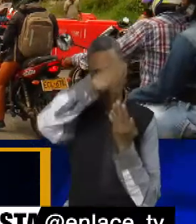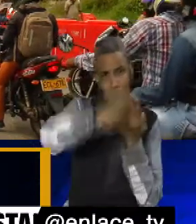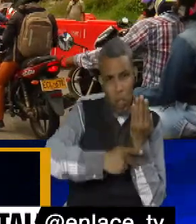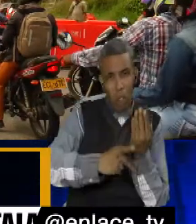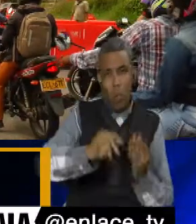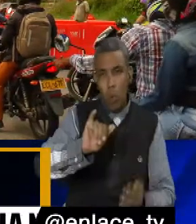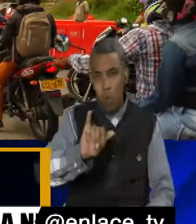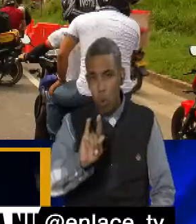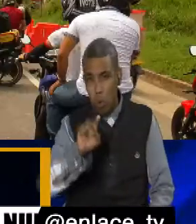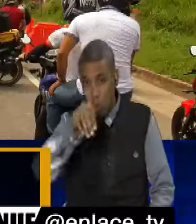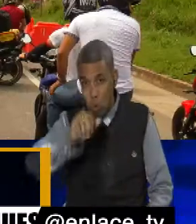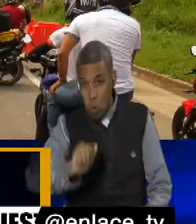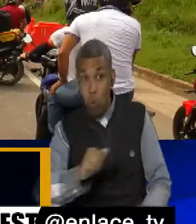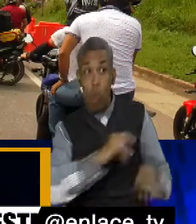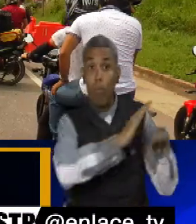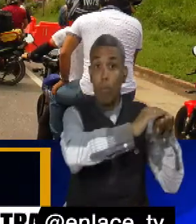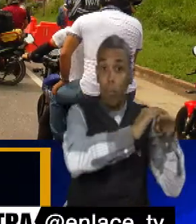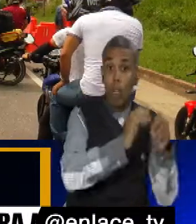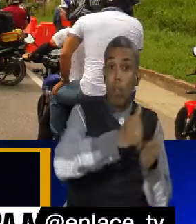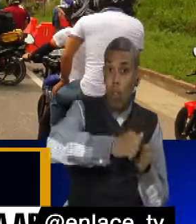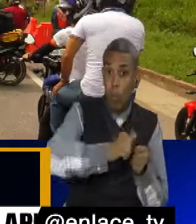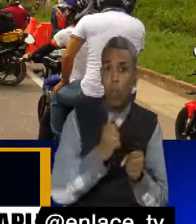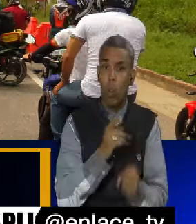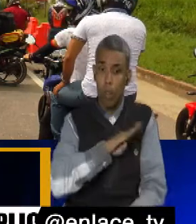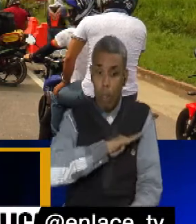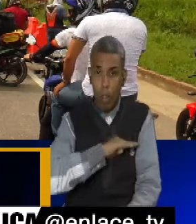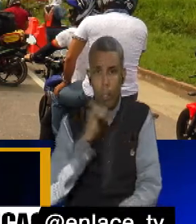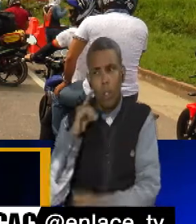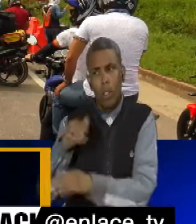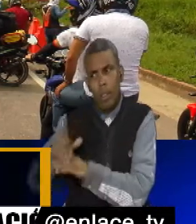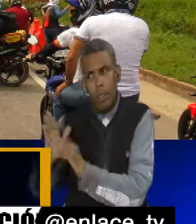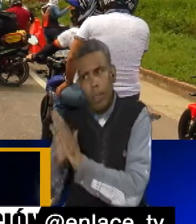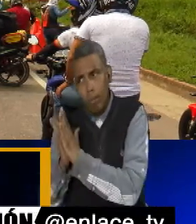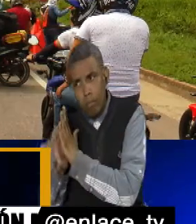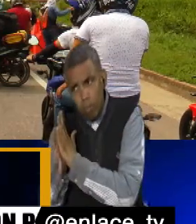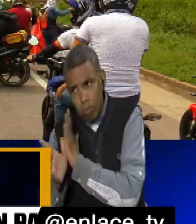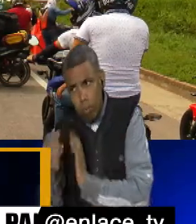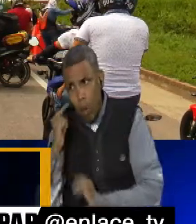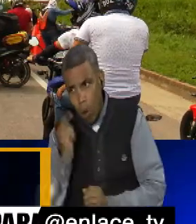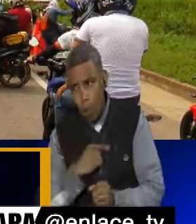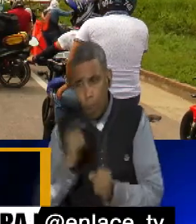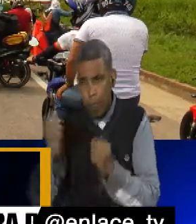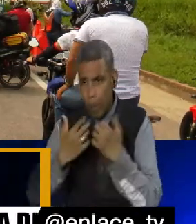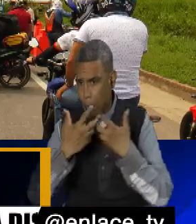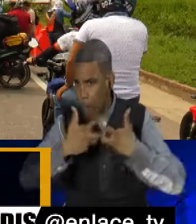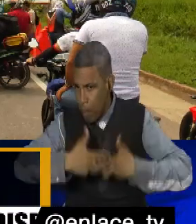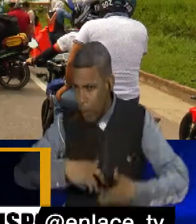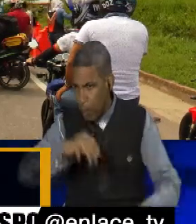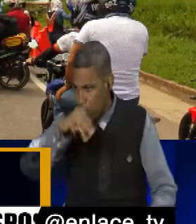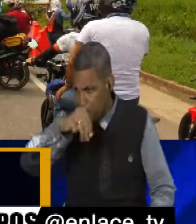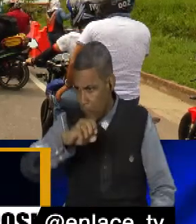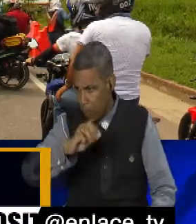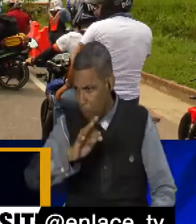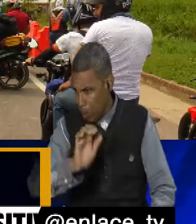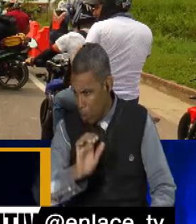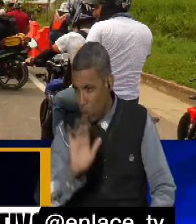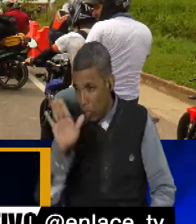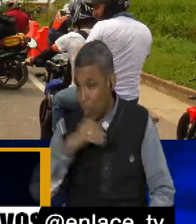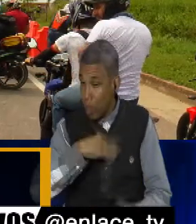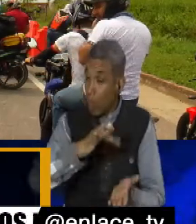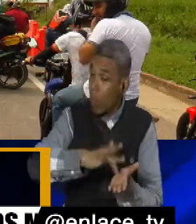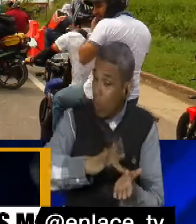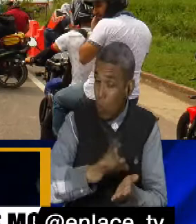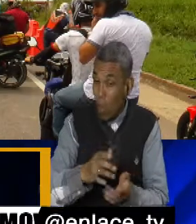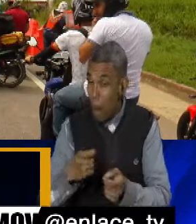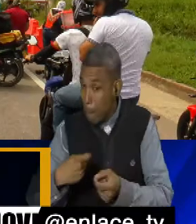son Ecopetrol, la Gobernación, la alcaldía municipal. Hasta el momento pues hemos recibido el apoyo de la alcaldía municipal